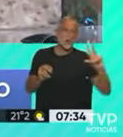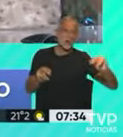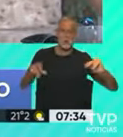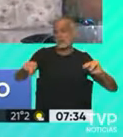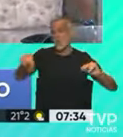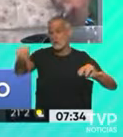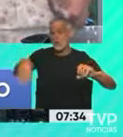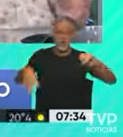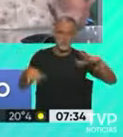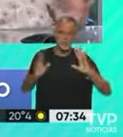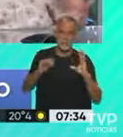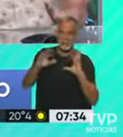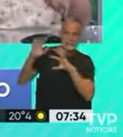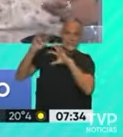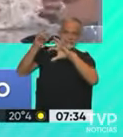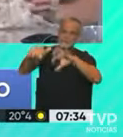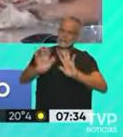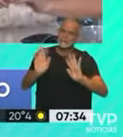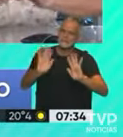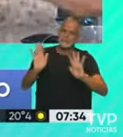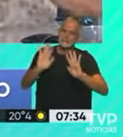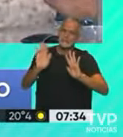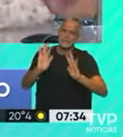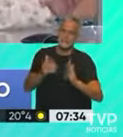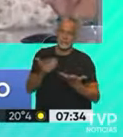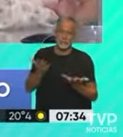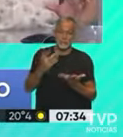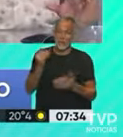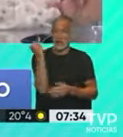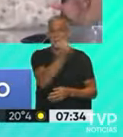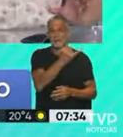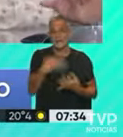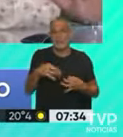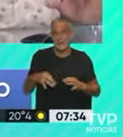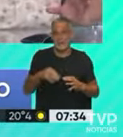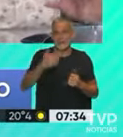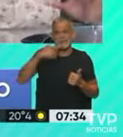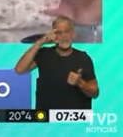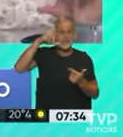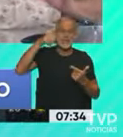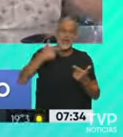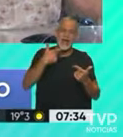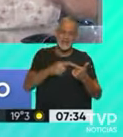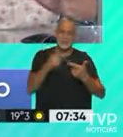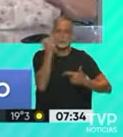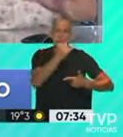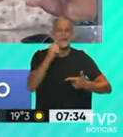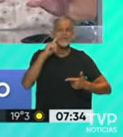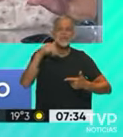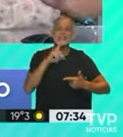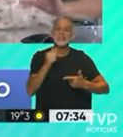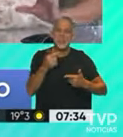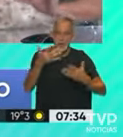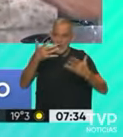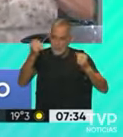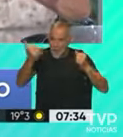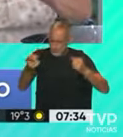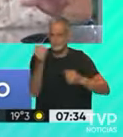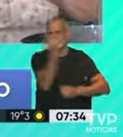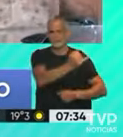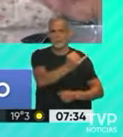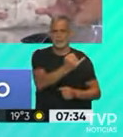manga que tiene gran poder migratorio entonces avisar al senasa o al inta ante la primera detección para que se